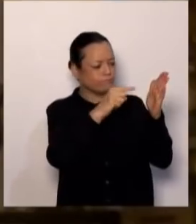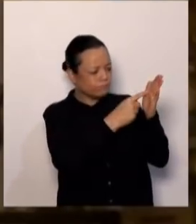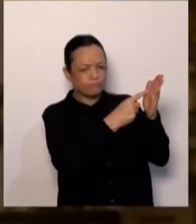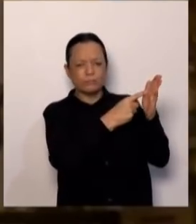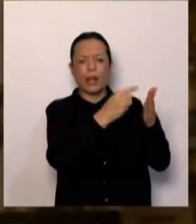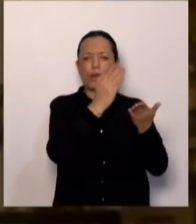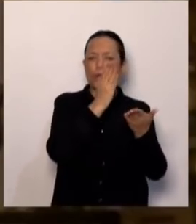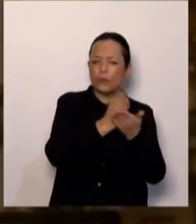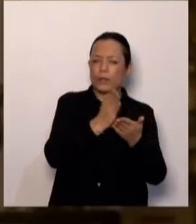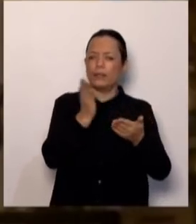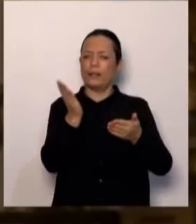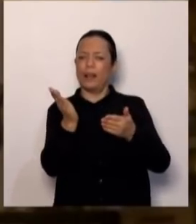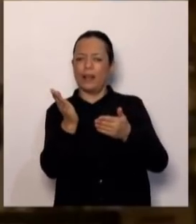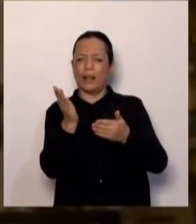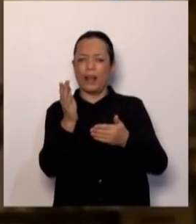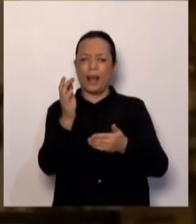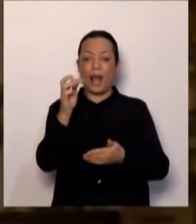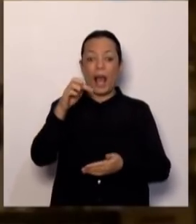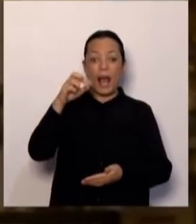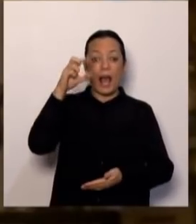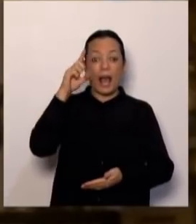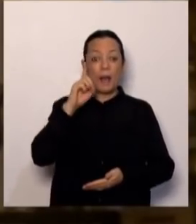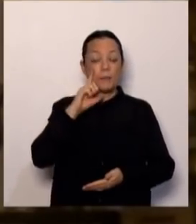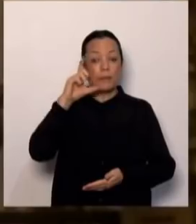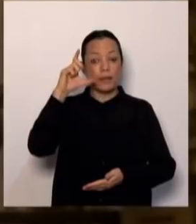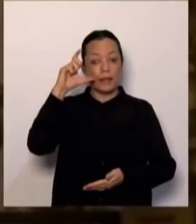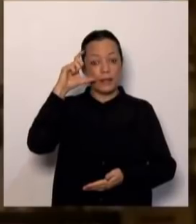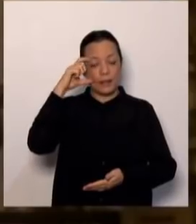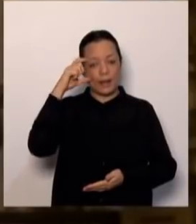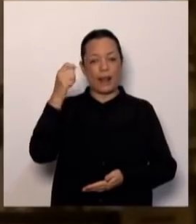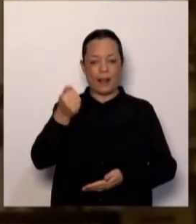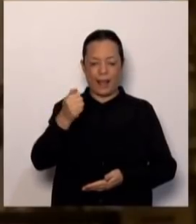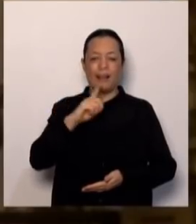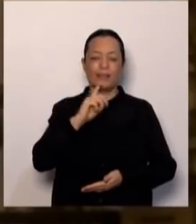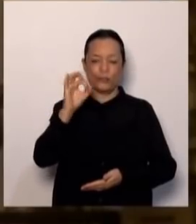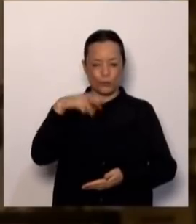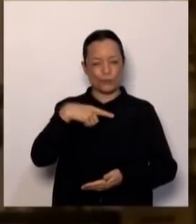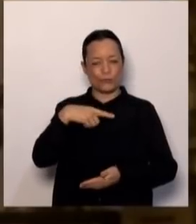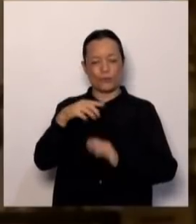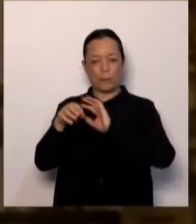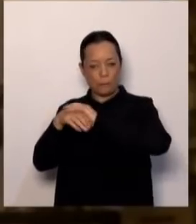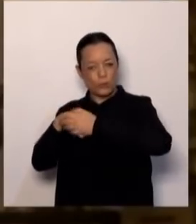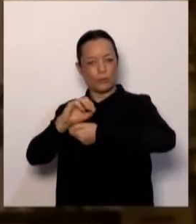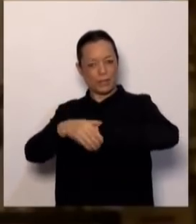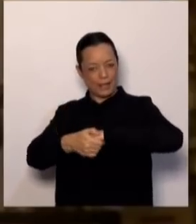llevar a Pilato, que es el gobernador romano, Decir, este